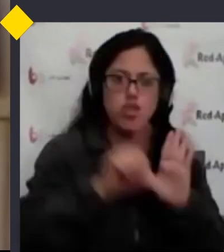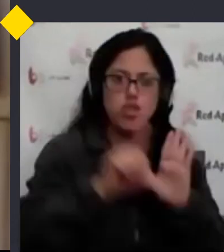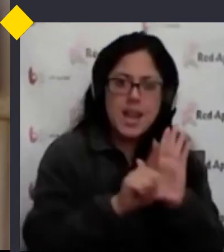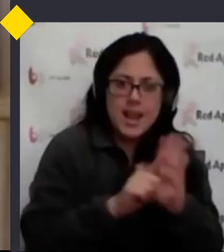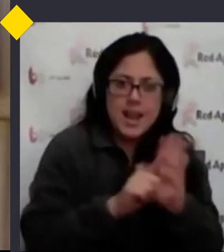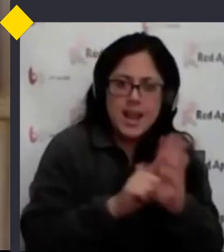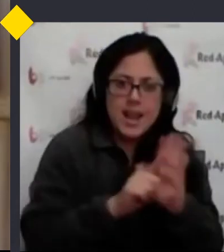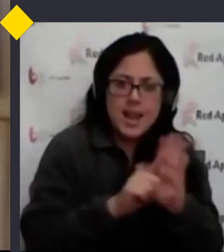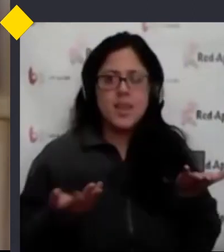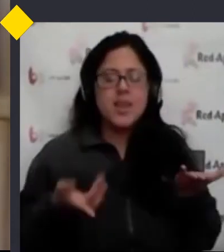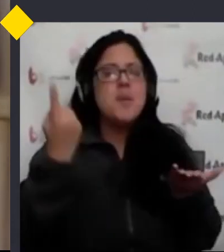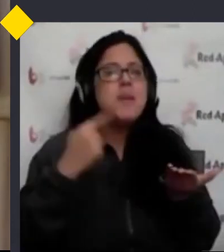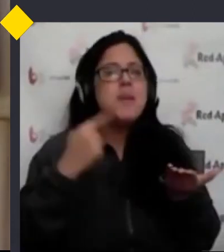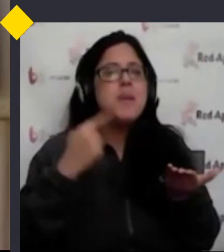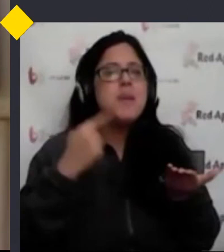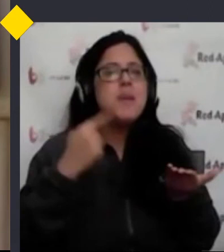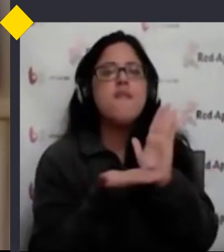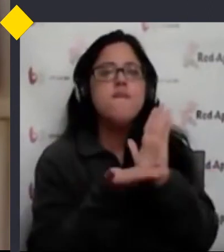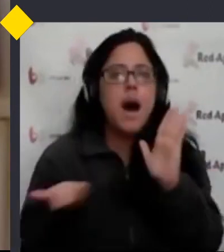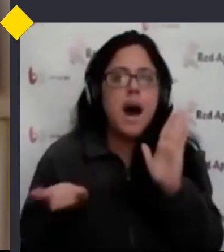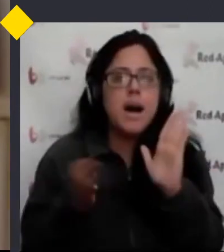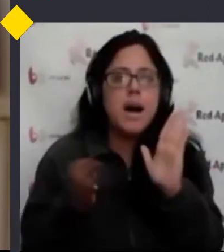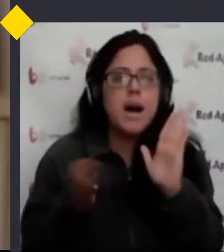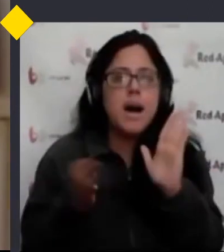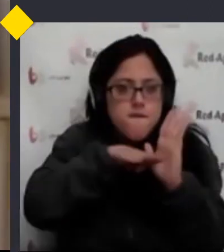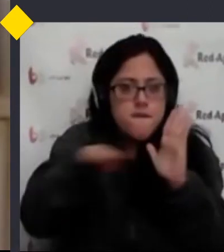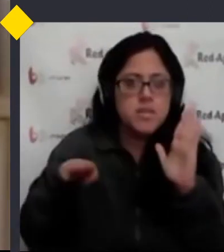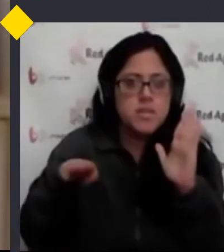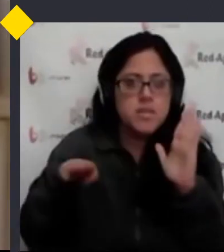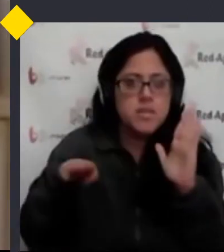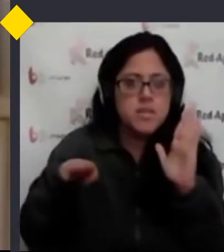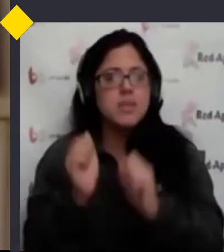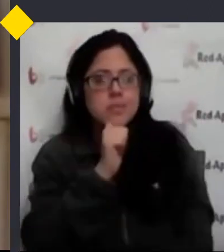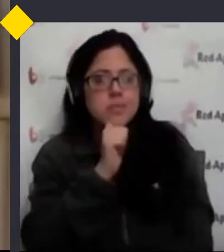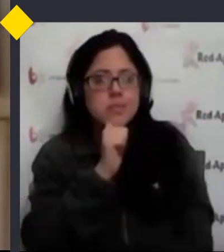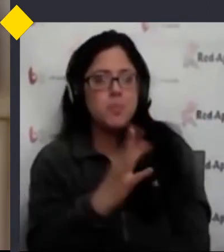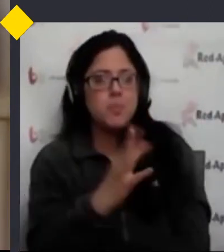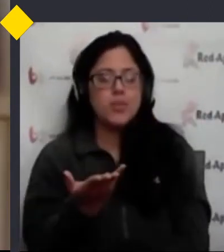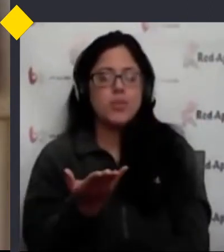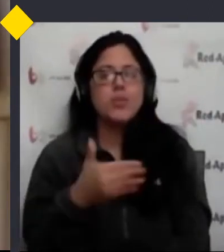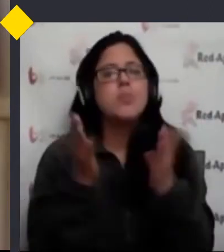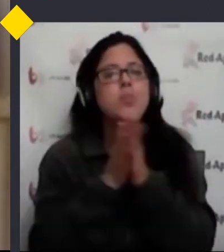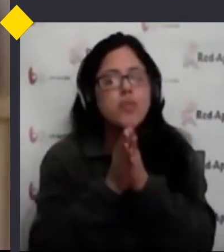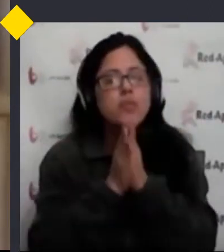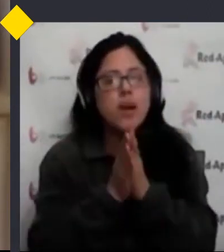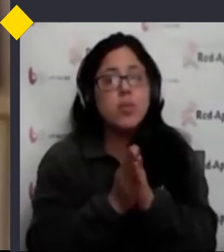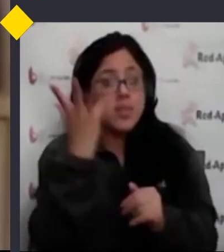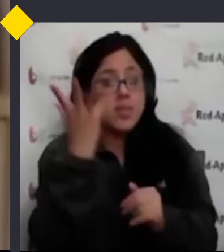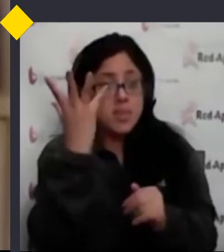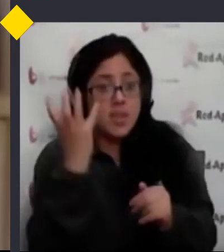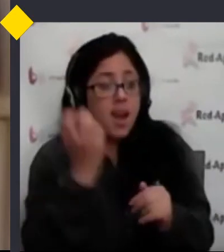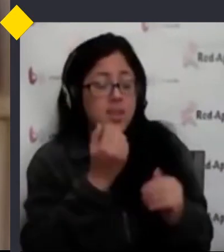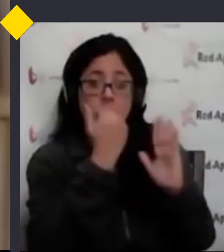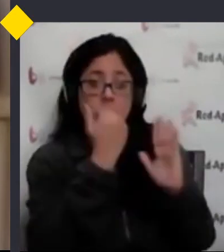hay un piso que ni siquiera hay alguna organización está informada y lo está respetando. Entonces, una invitación es a descargar este manual y ojalá